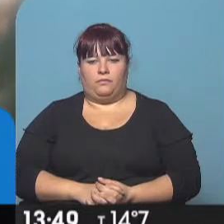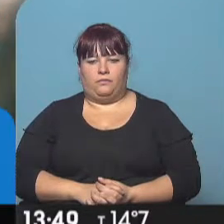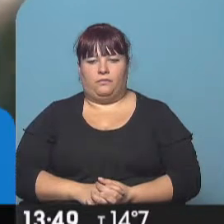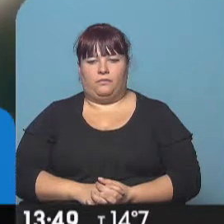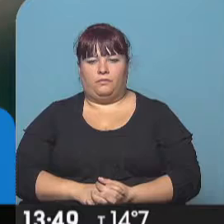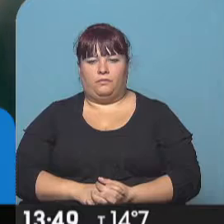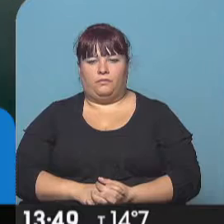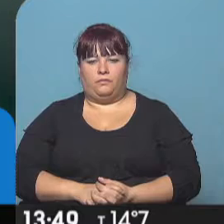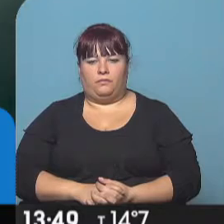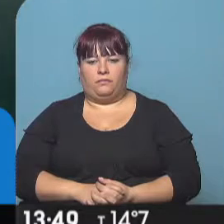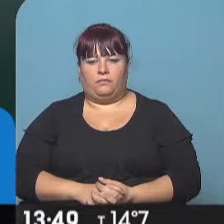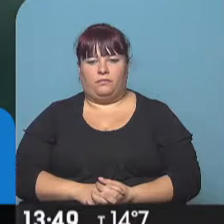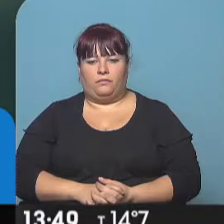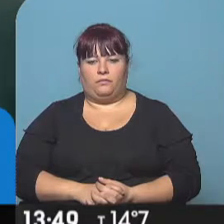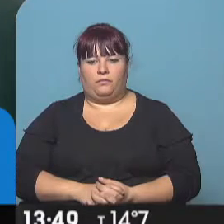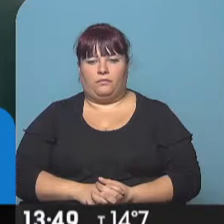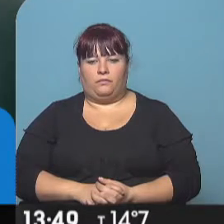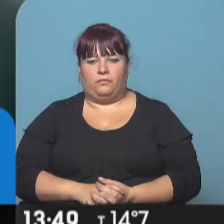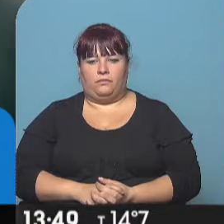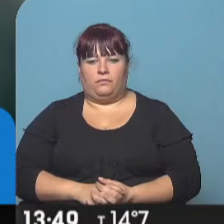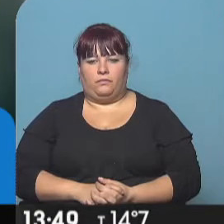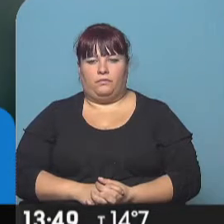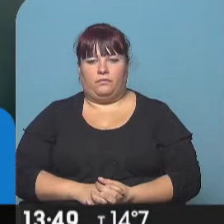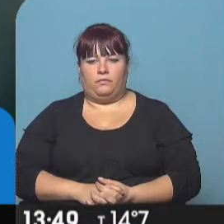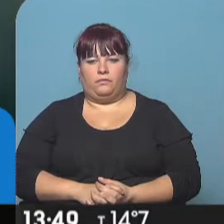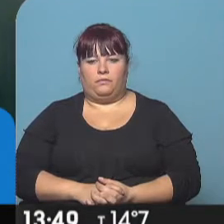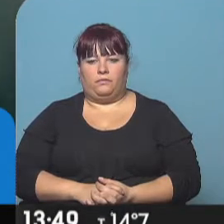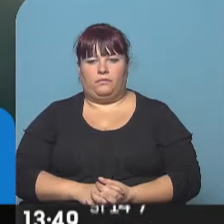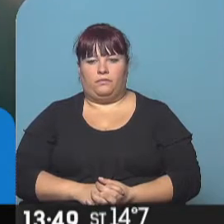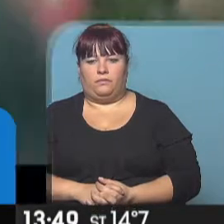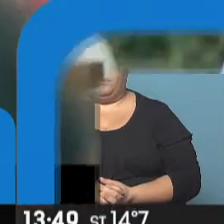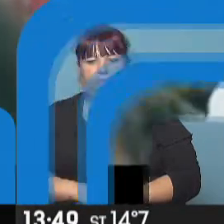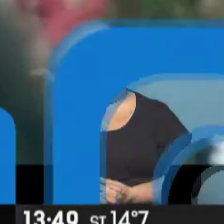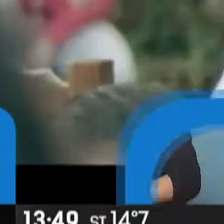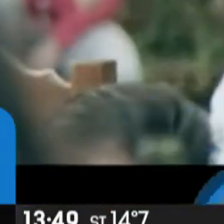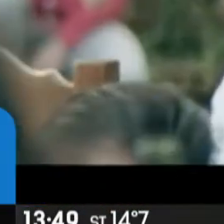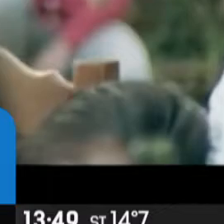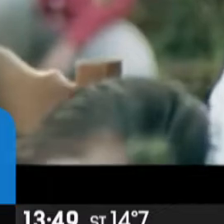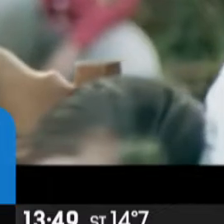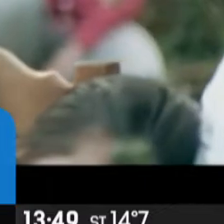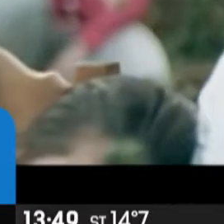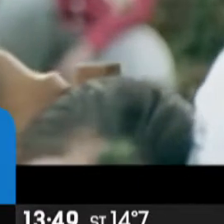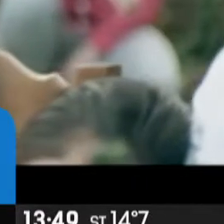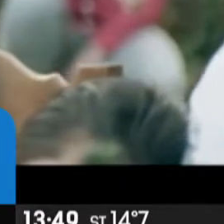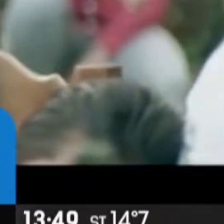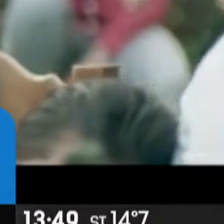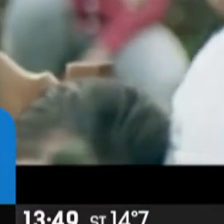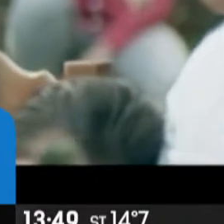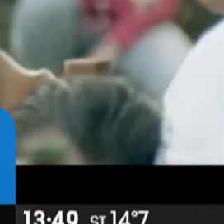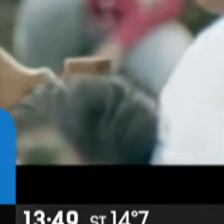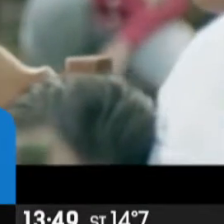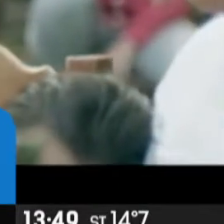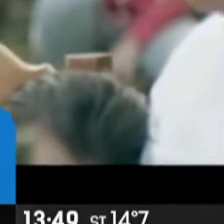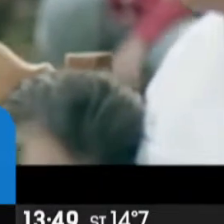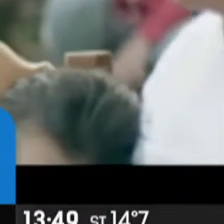reenamorada. Solo quiero volverte a ver, volverte a ver, volverte a ver.